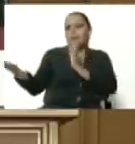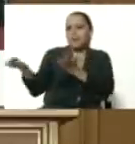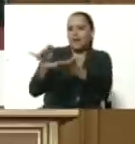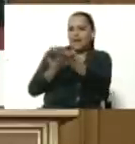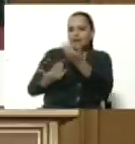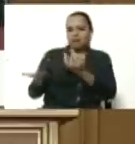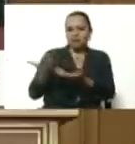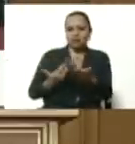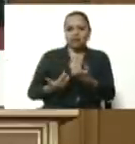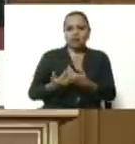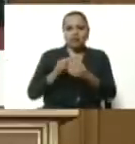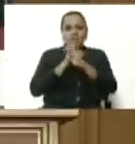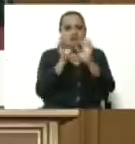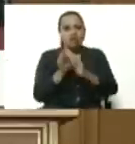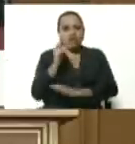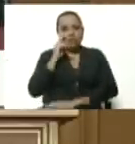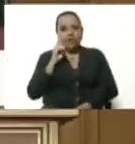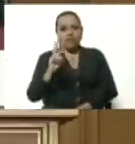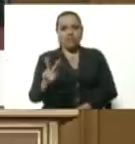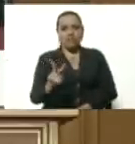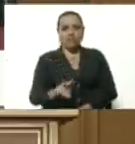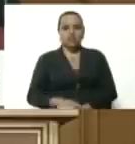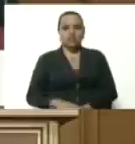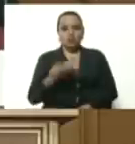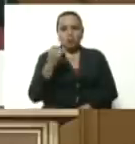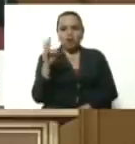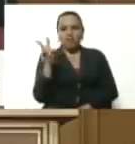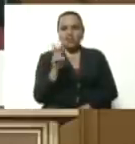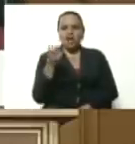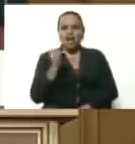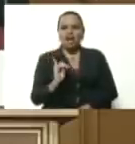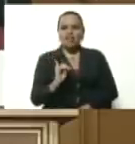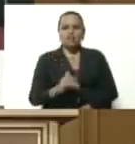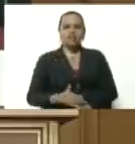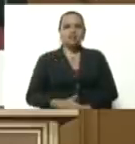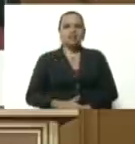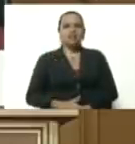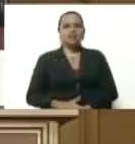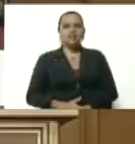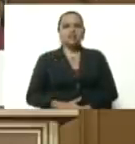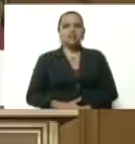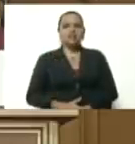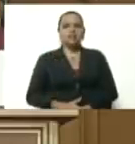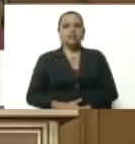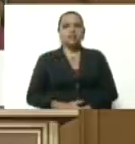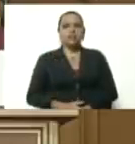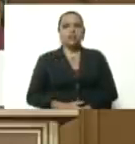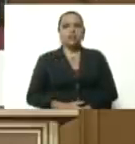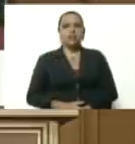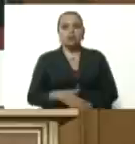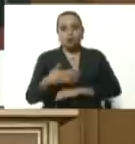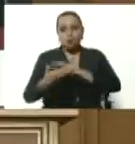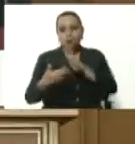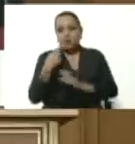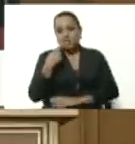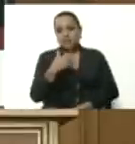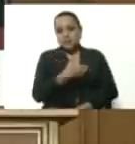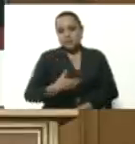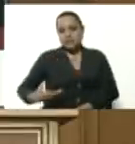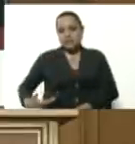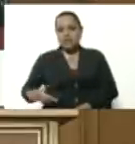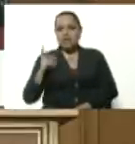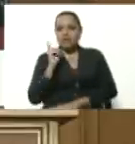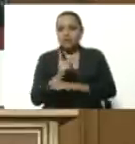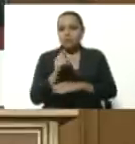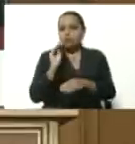Es una manera de ver, compañeros, y miren cómo está Venezuela, estamos en una situación que, como dice nuestro presidente, tenemos que poner